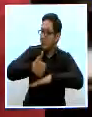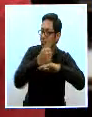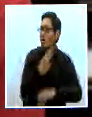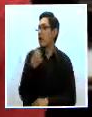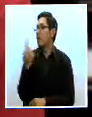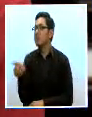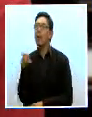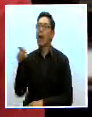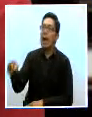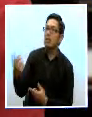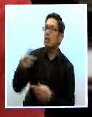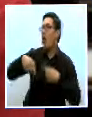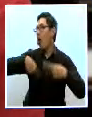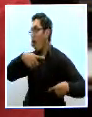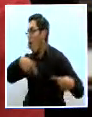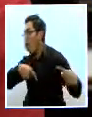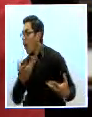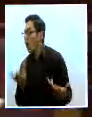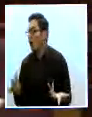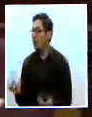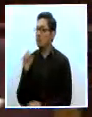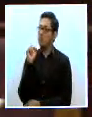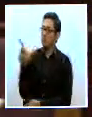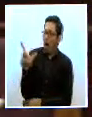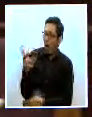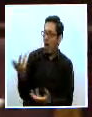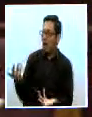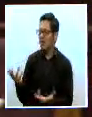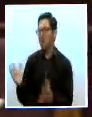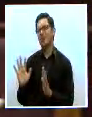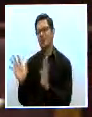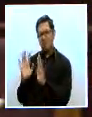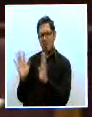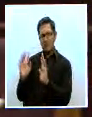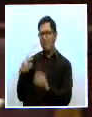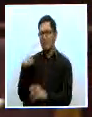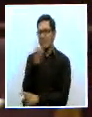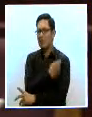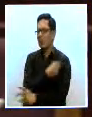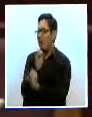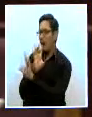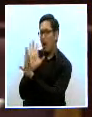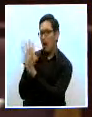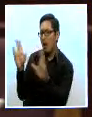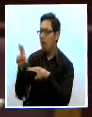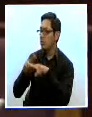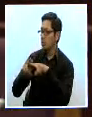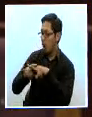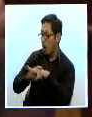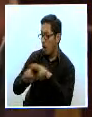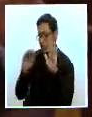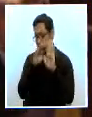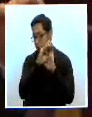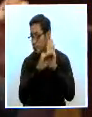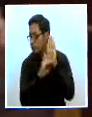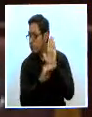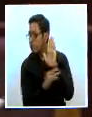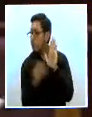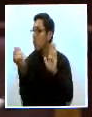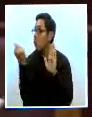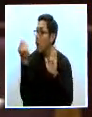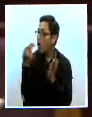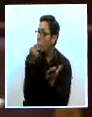económico que es un paquetazo Nosotros hemos sido claros el servicio de taxis necesita un modelo tarifario para mejorar en el nivel